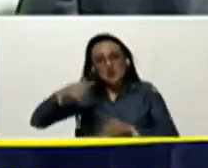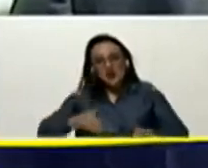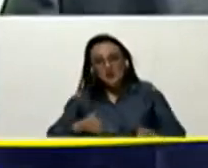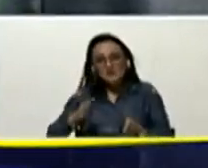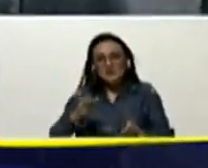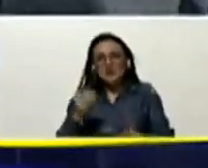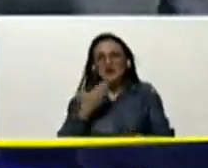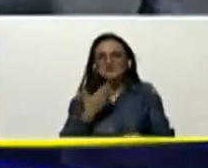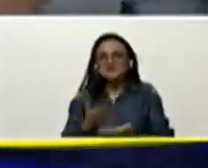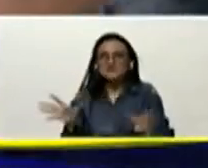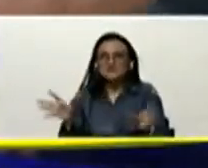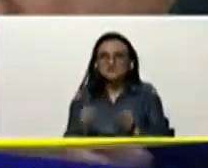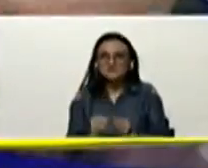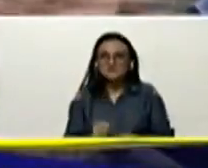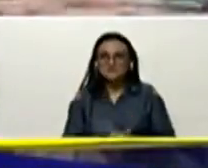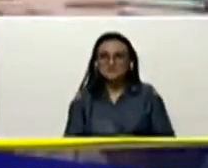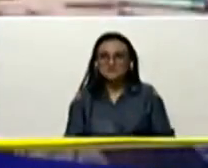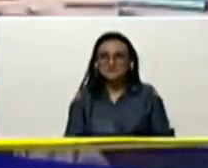gracias.